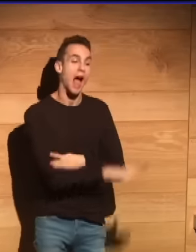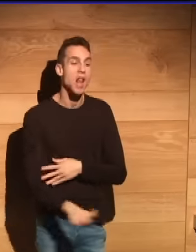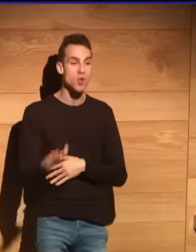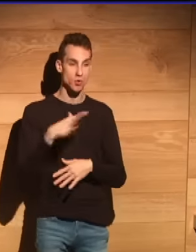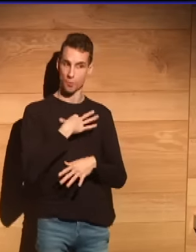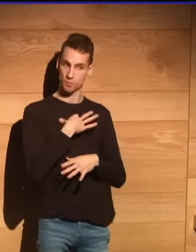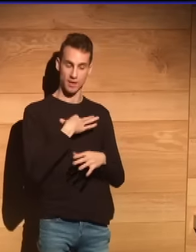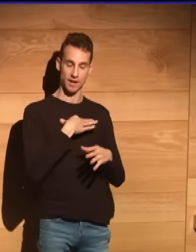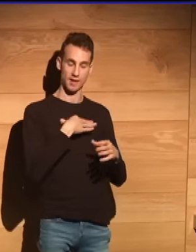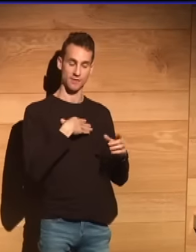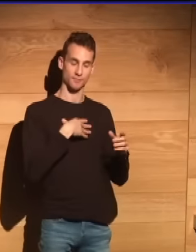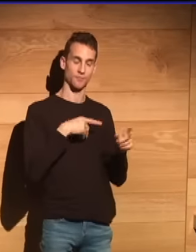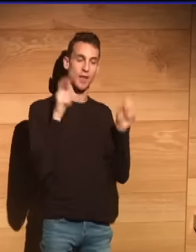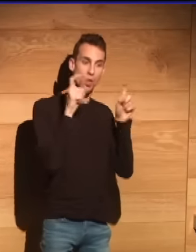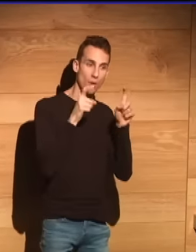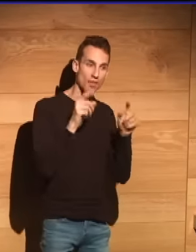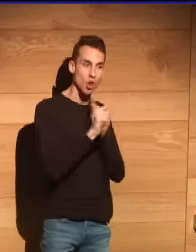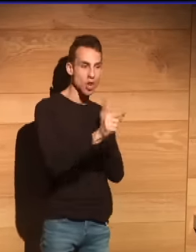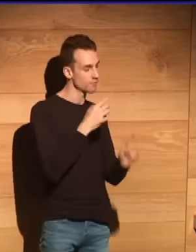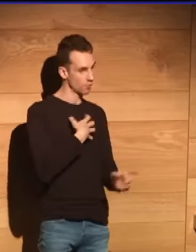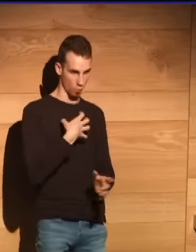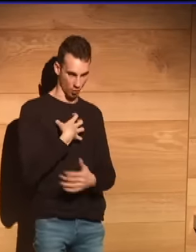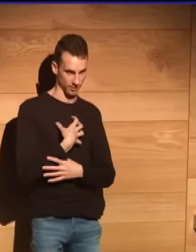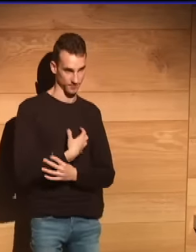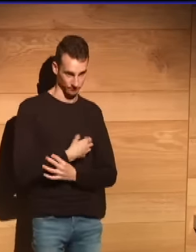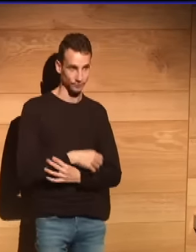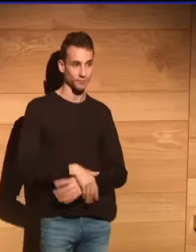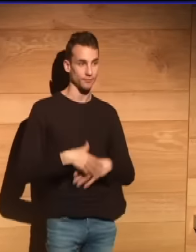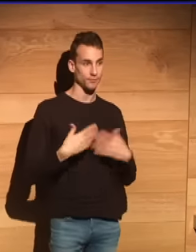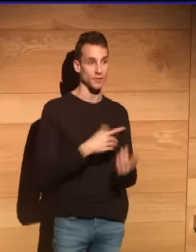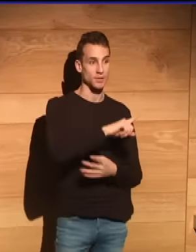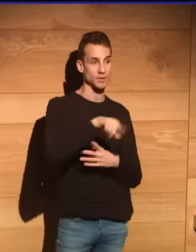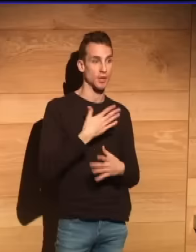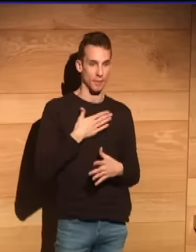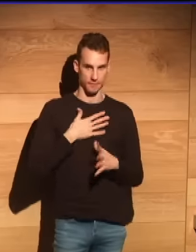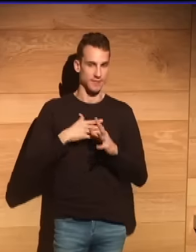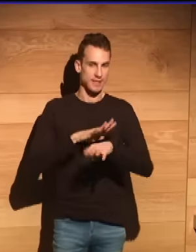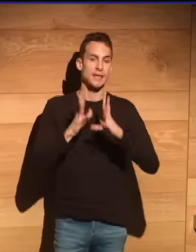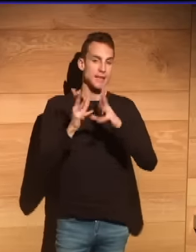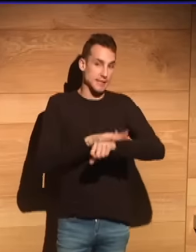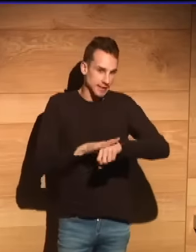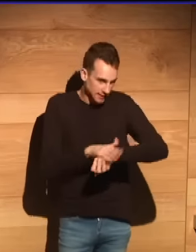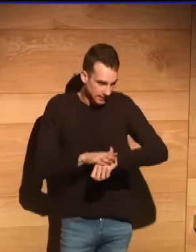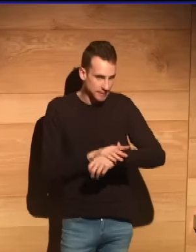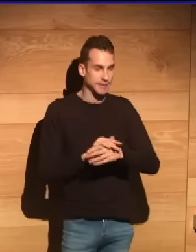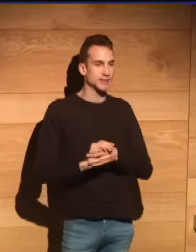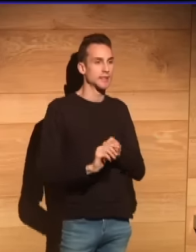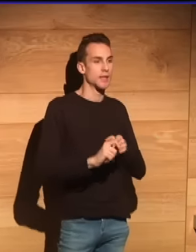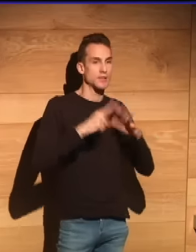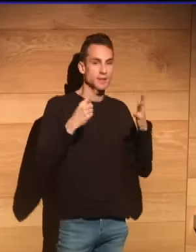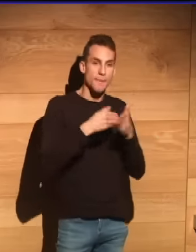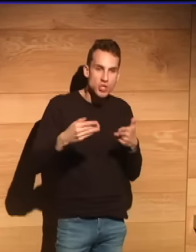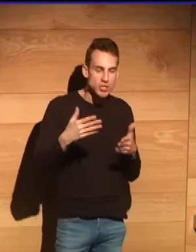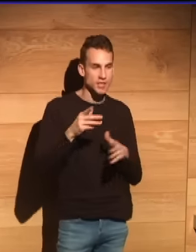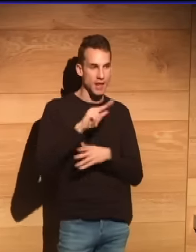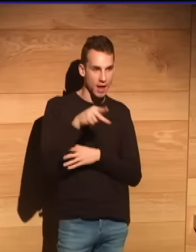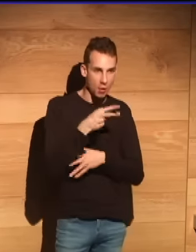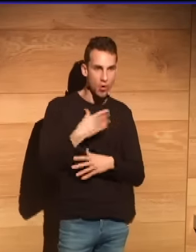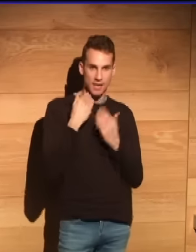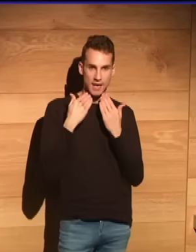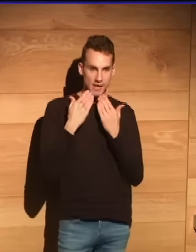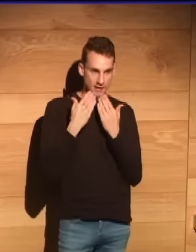y en modo y estado de alarma, nosotros levantamos 260 millones de euros desde mi Secretaría de Estado a través de la empresa pública